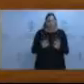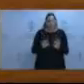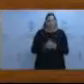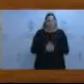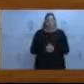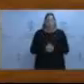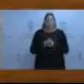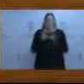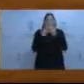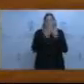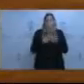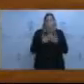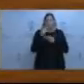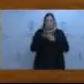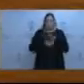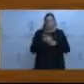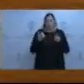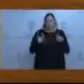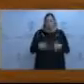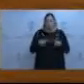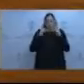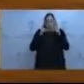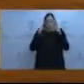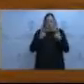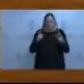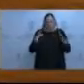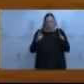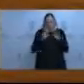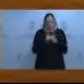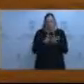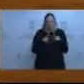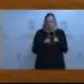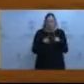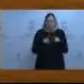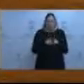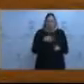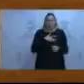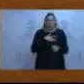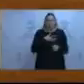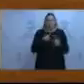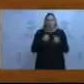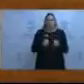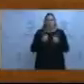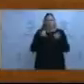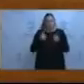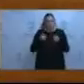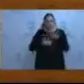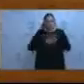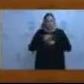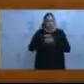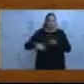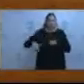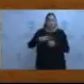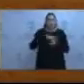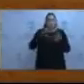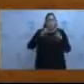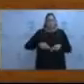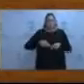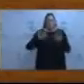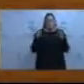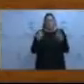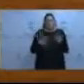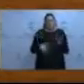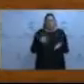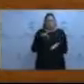en un estudio realizado, estoy intentando acortar, la efectividad de la desfibrilación semiautomática autorizada en los espacios públicos fue